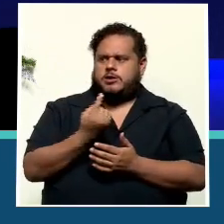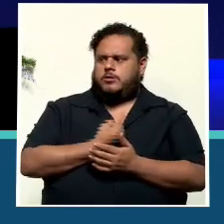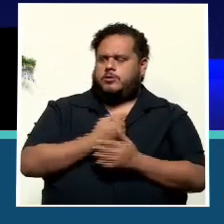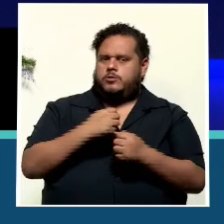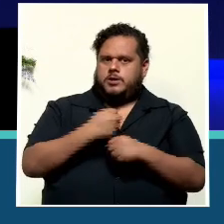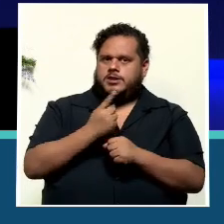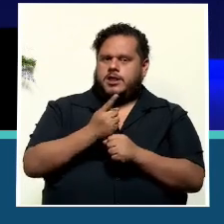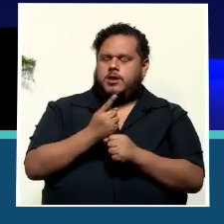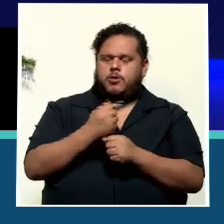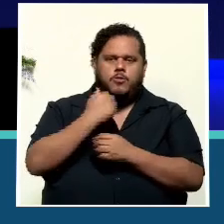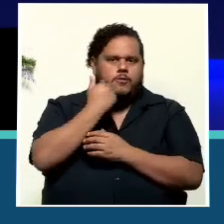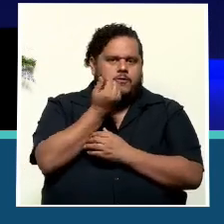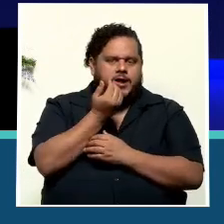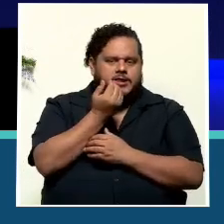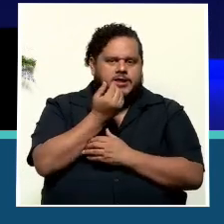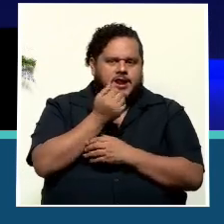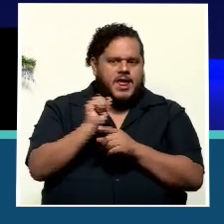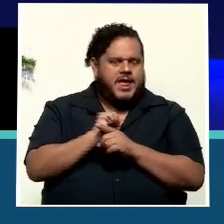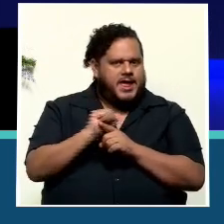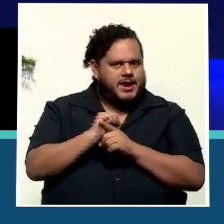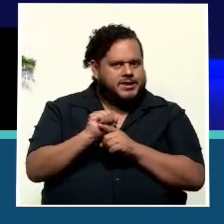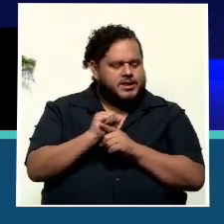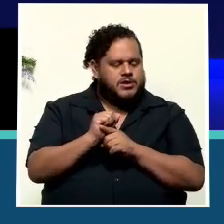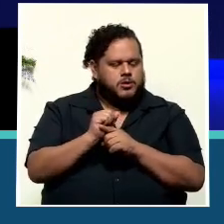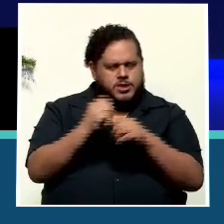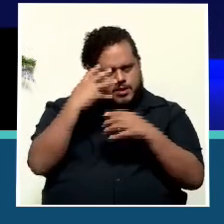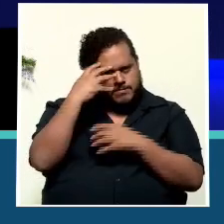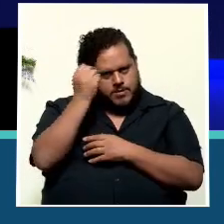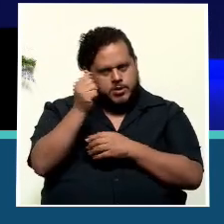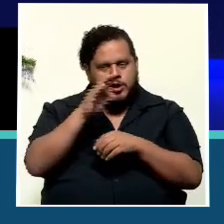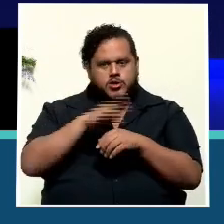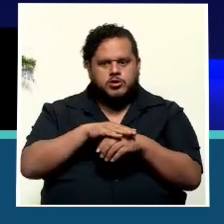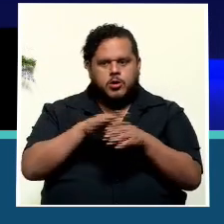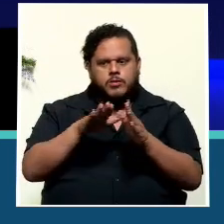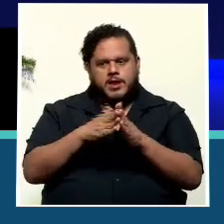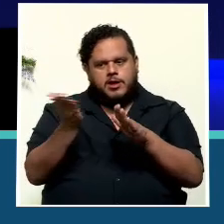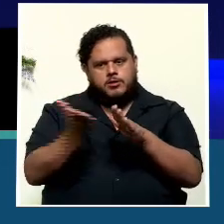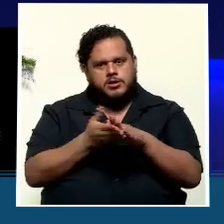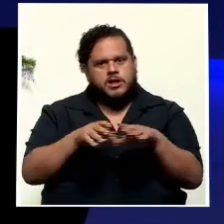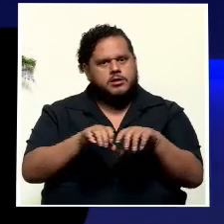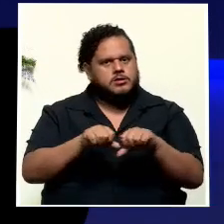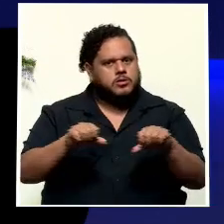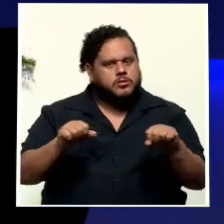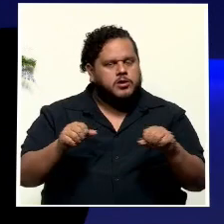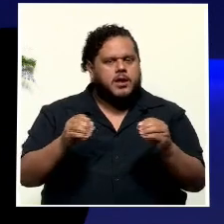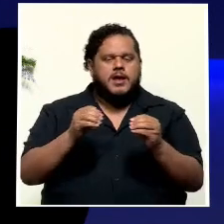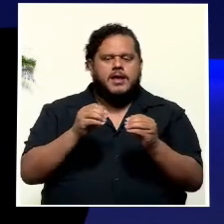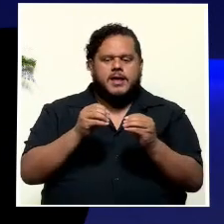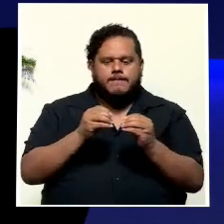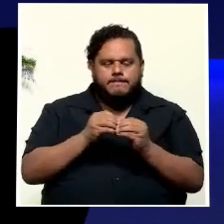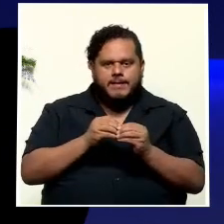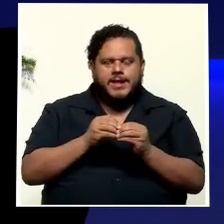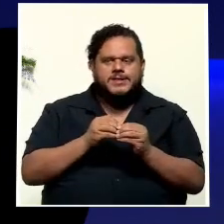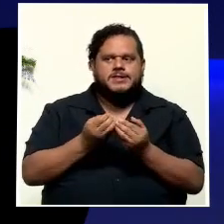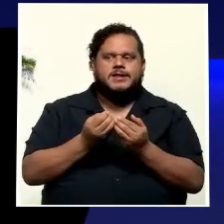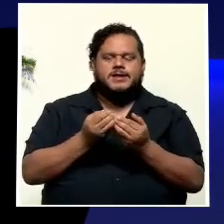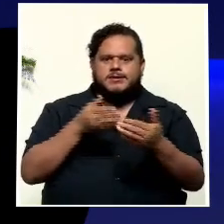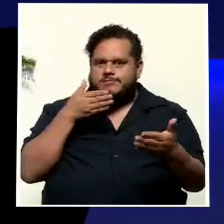sencillo ejercicio de memoria sobre los casos de corrupción que más sacudieron a la opinión